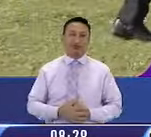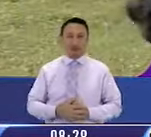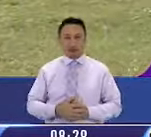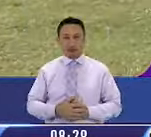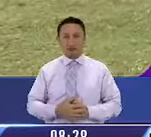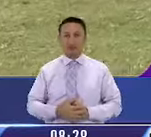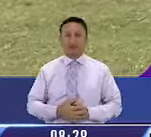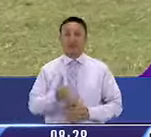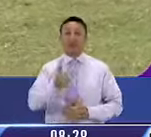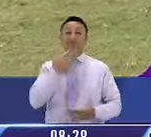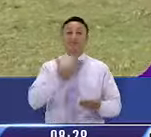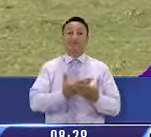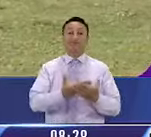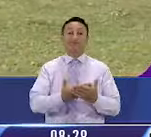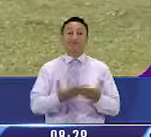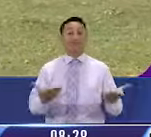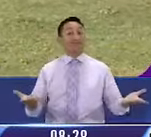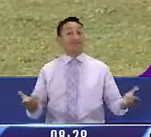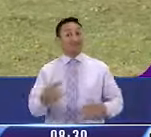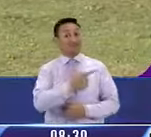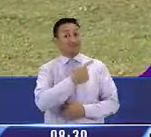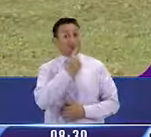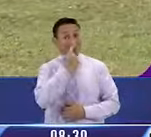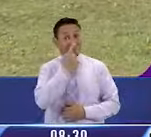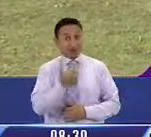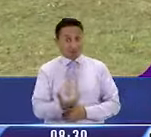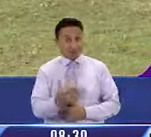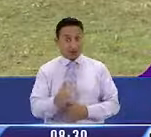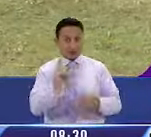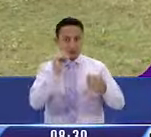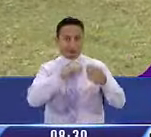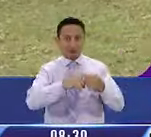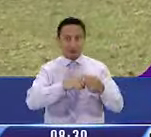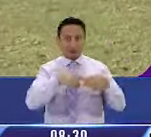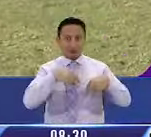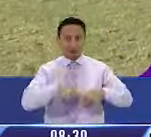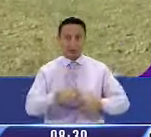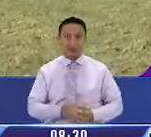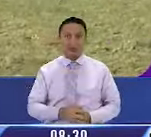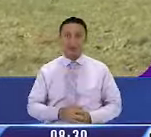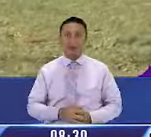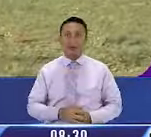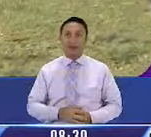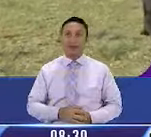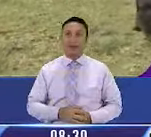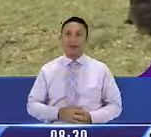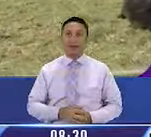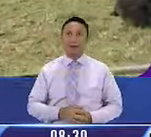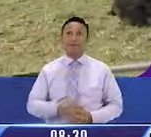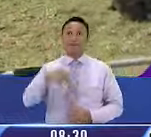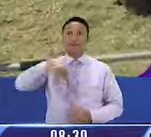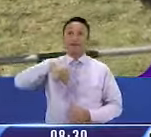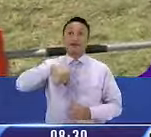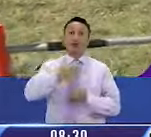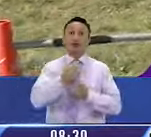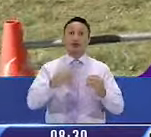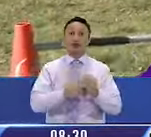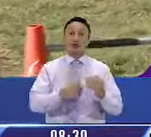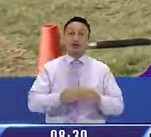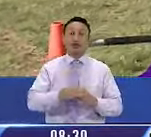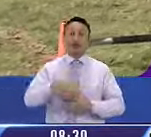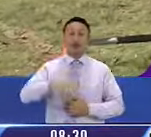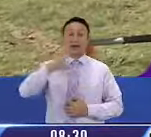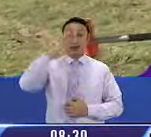Bien, muchísimas gracias. Entonces, muy pendientes porque ya están abiertas las inscripciones que se harán aquí en las instalaciones del Cuerpo de